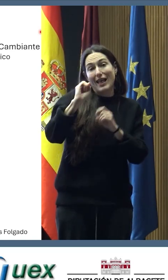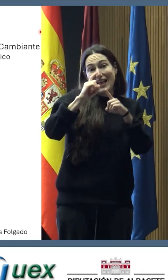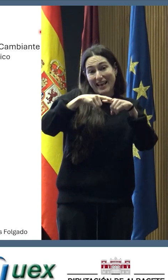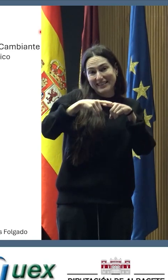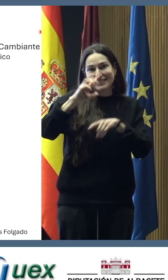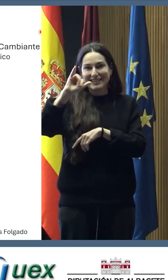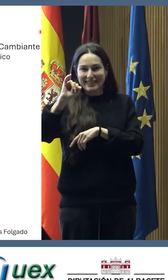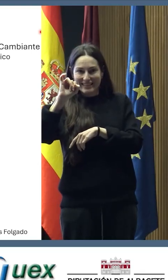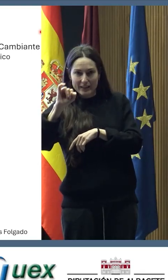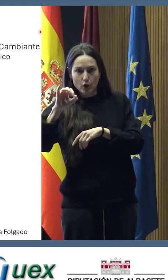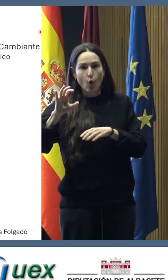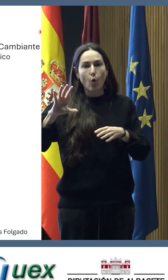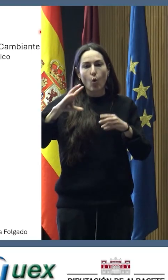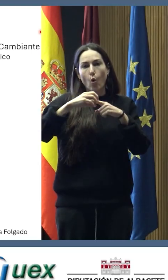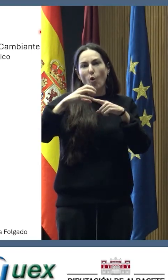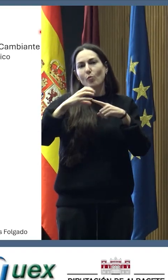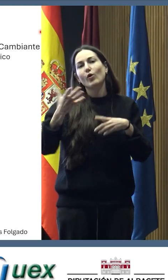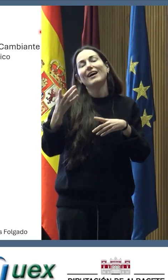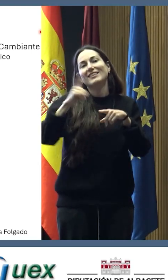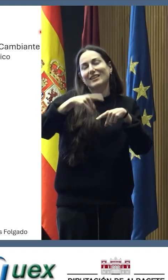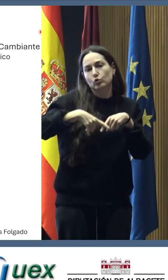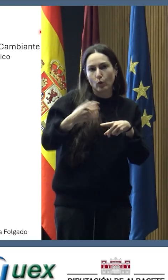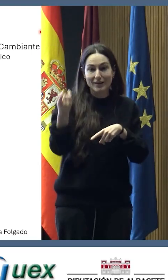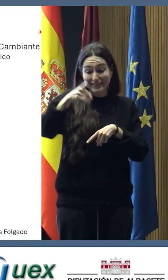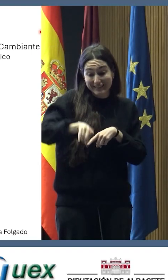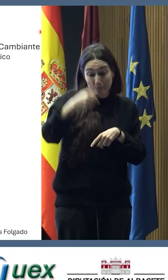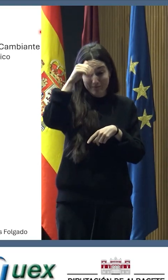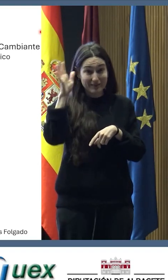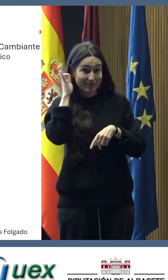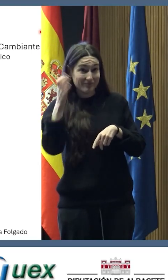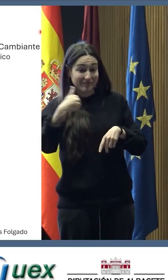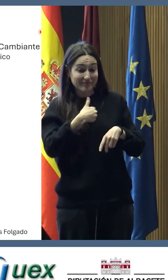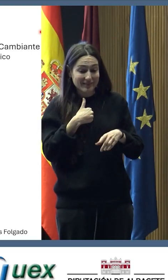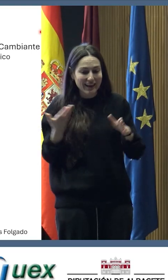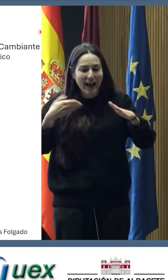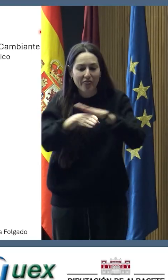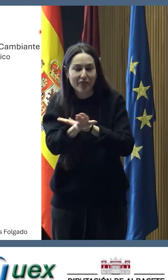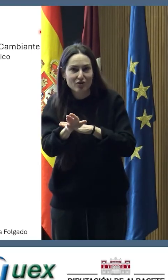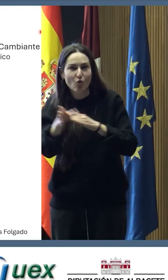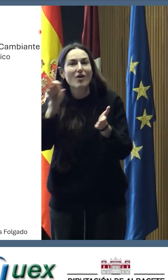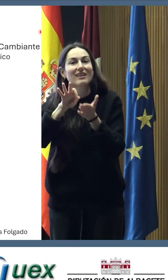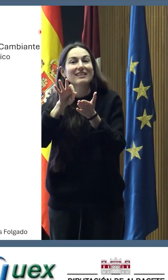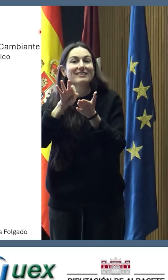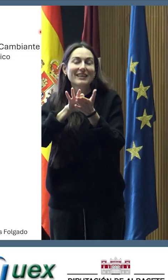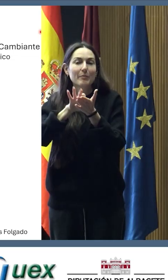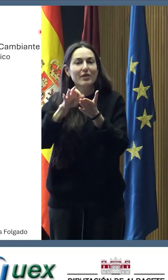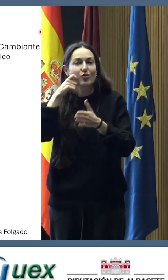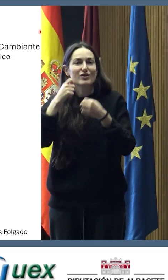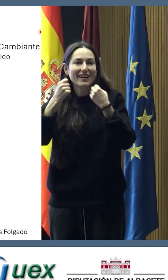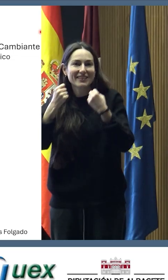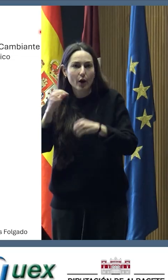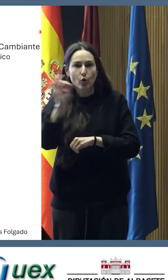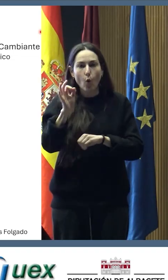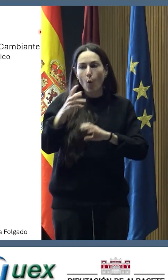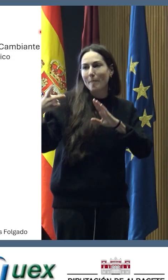hormonas sexuales, pues también influye el sesgo de género en el acceso al sistema sanitario, en el uso de medidas